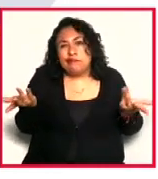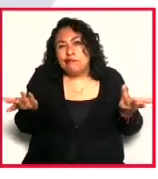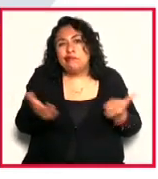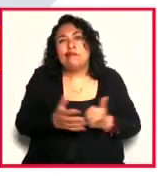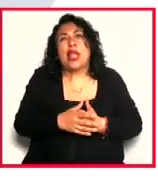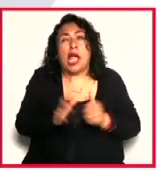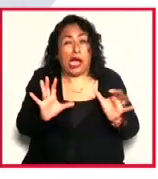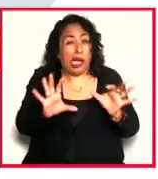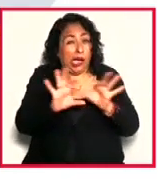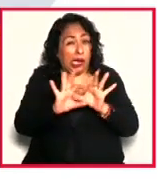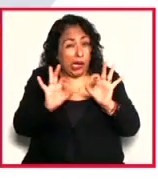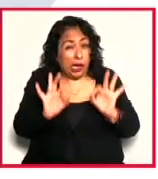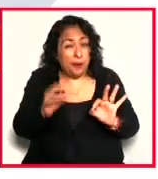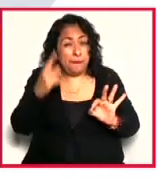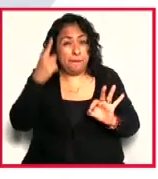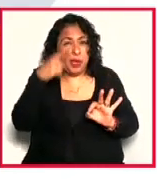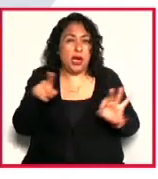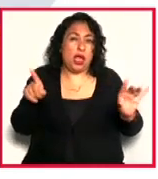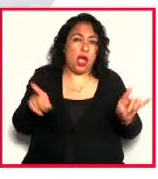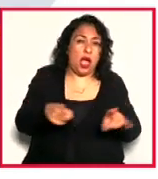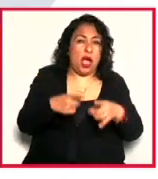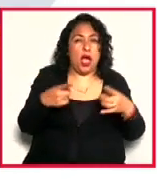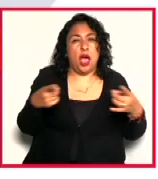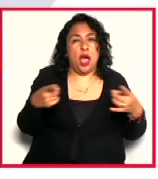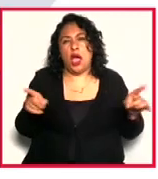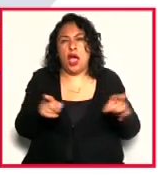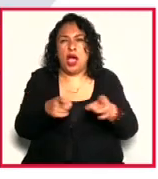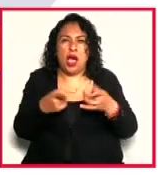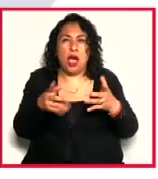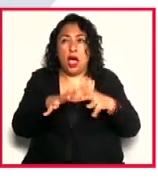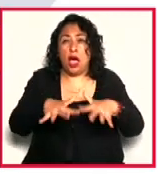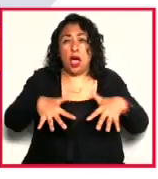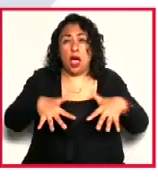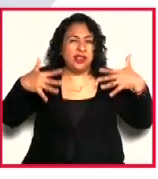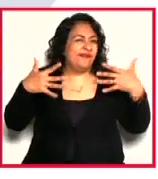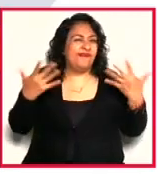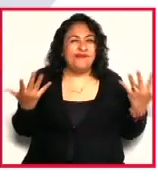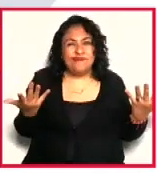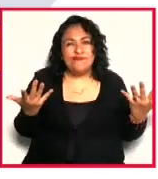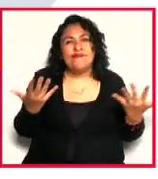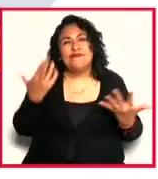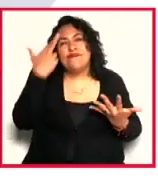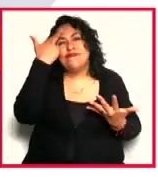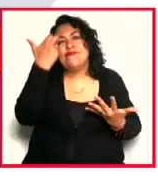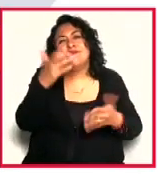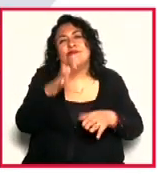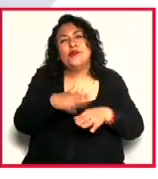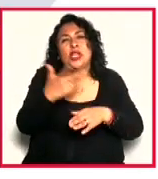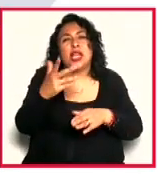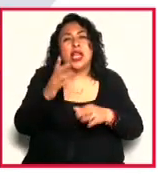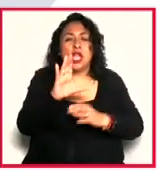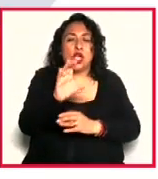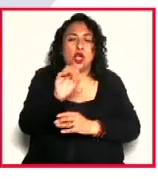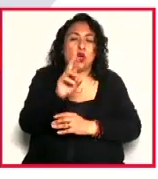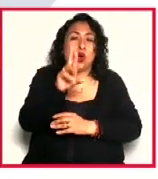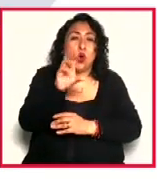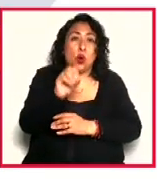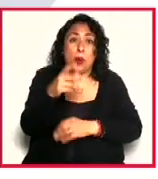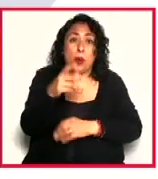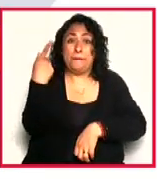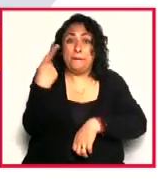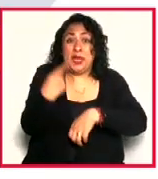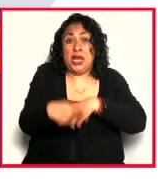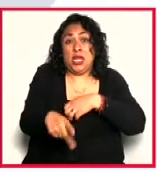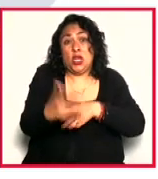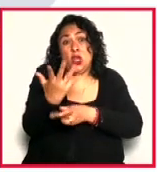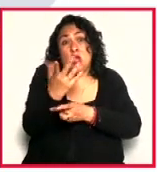propicias para ejecutar pasiones en público, sobre todo por una razón muy particular: los coros. De lo más peligroso que hay, dicen, para